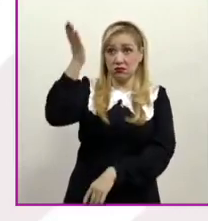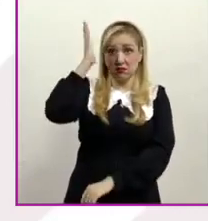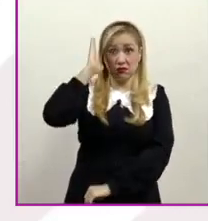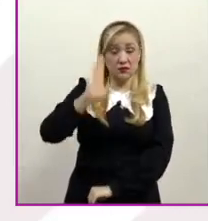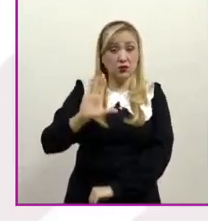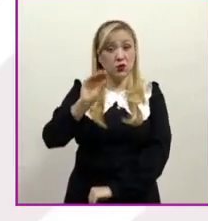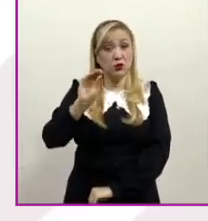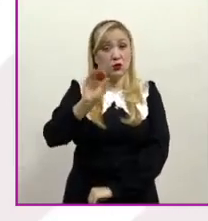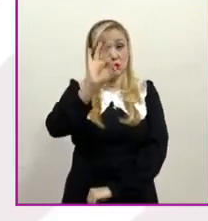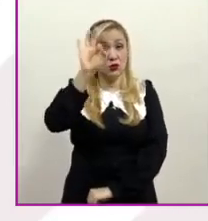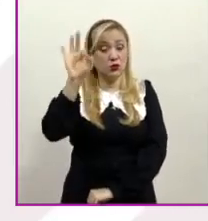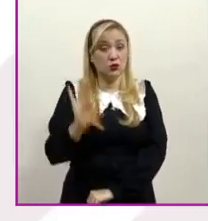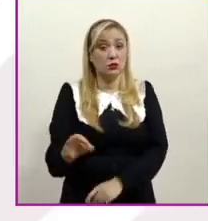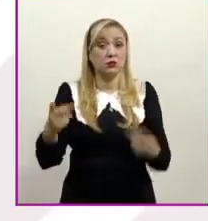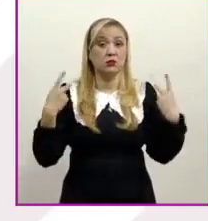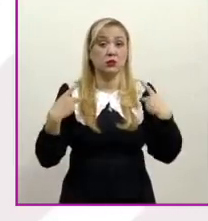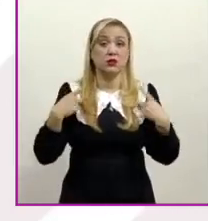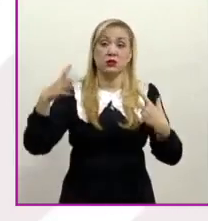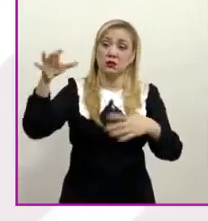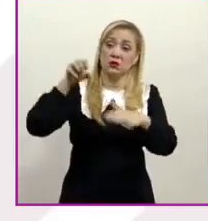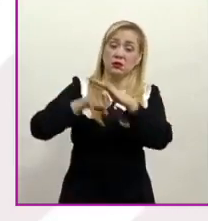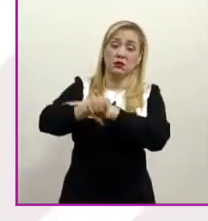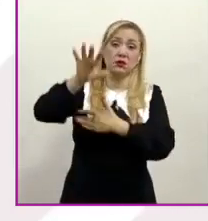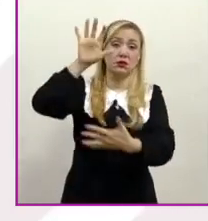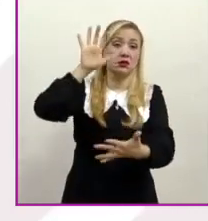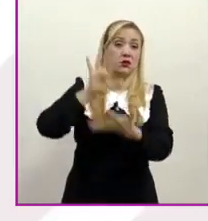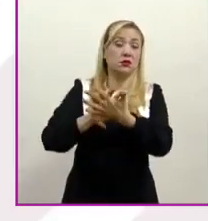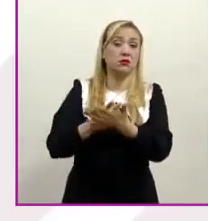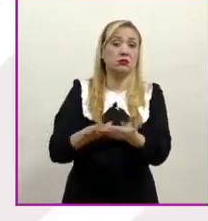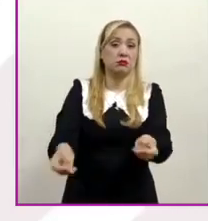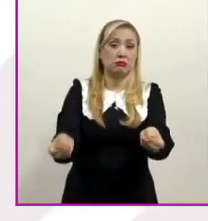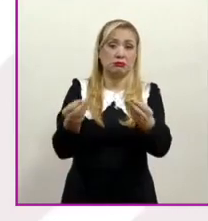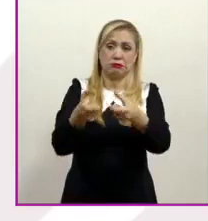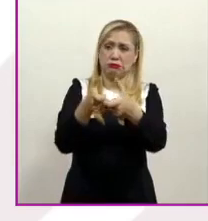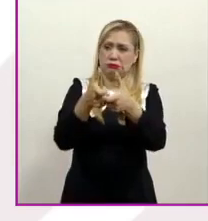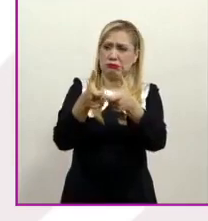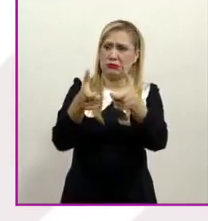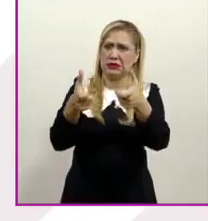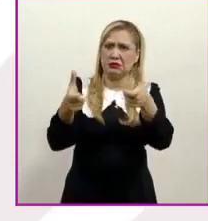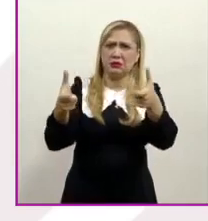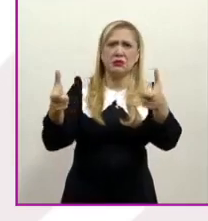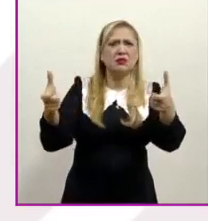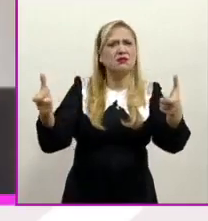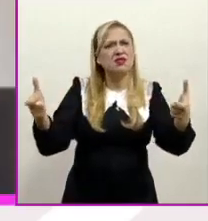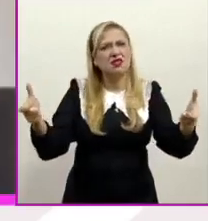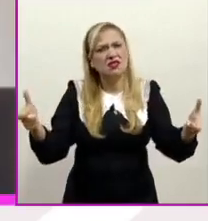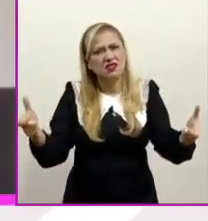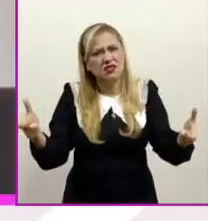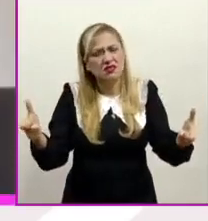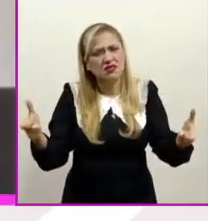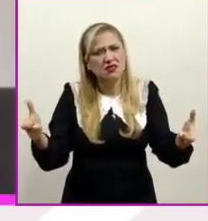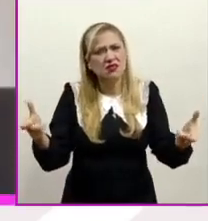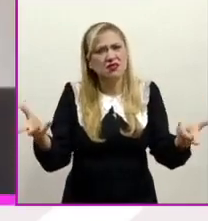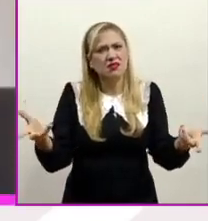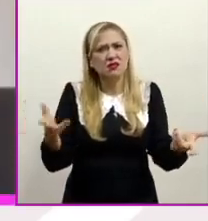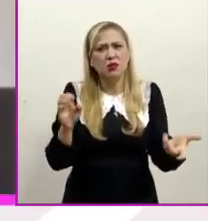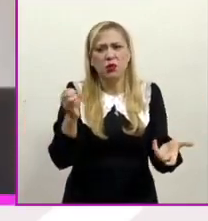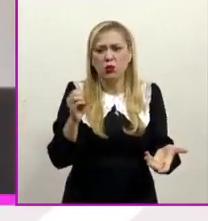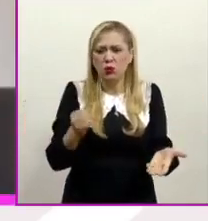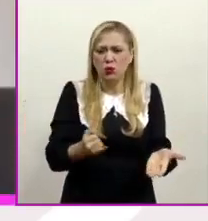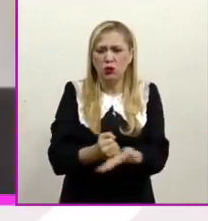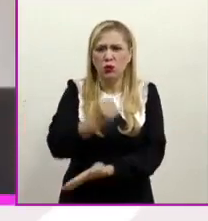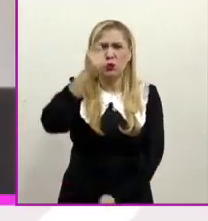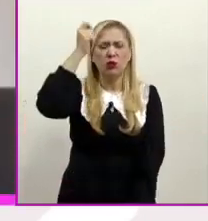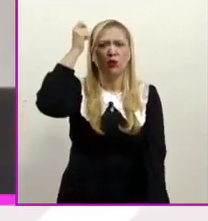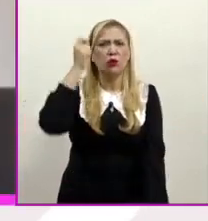del 90% de las personas que están ahí, que además muchísima, una gran porcentaje no ha recibido ni siquiera una sentencia después